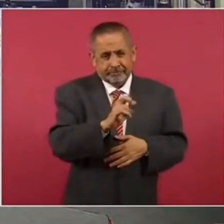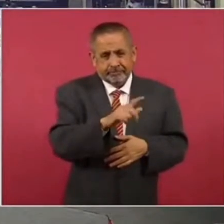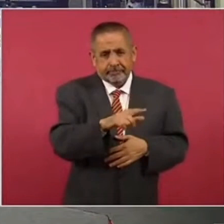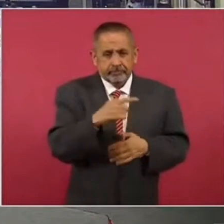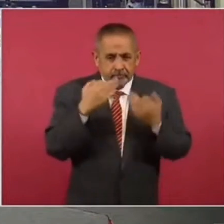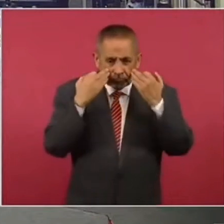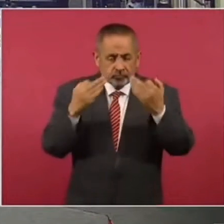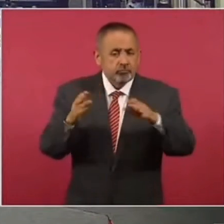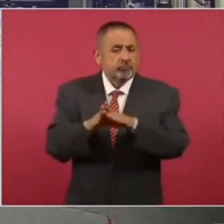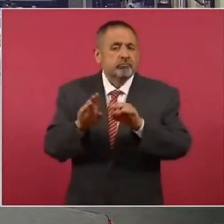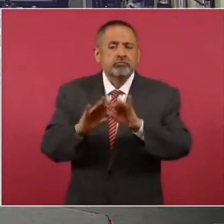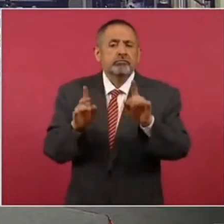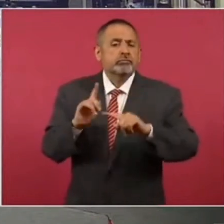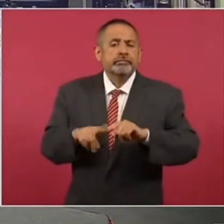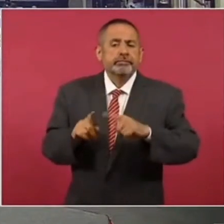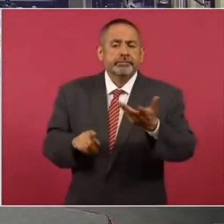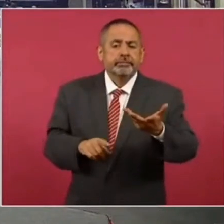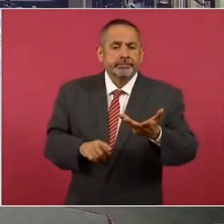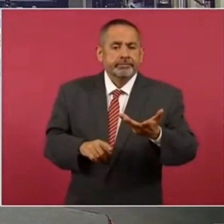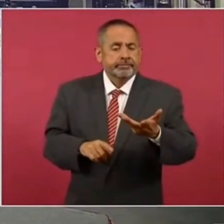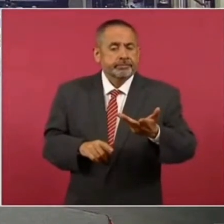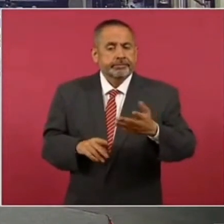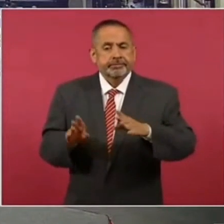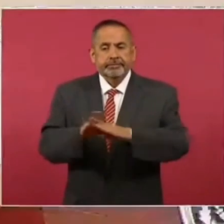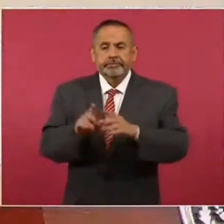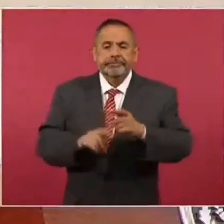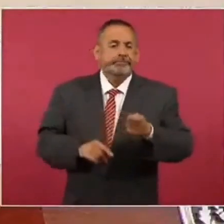de que el dominio